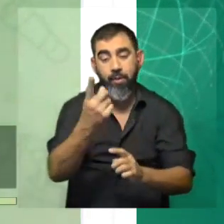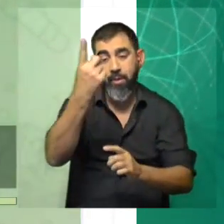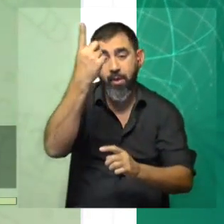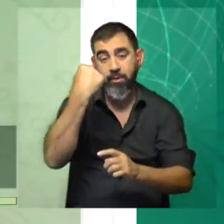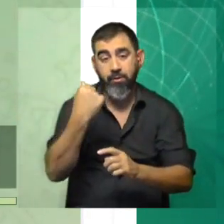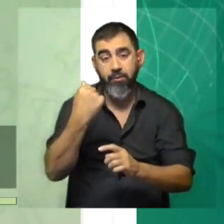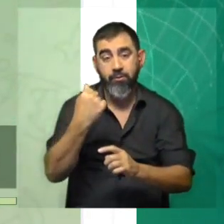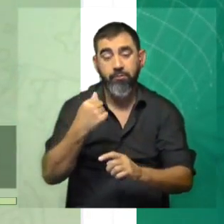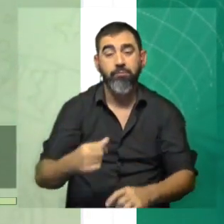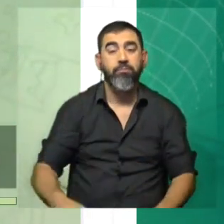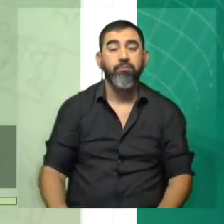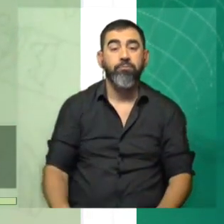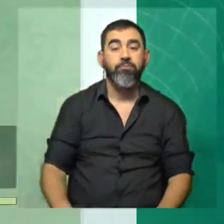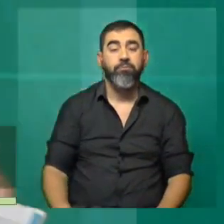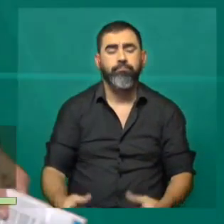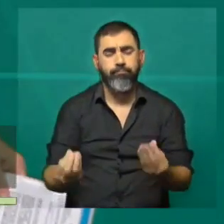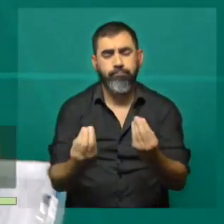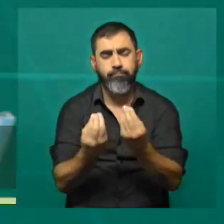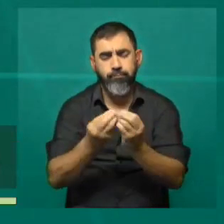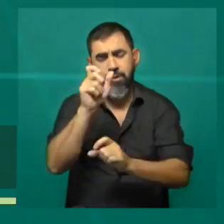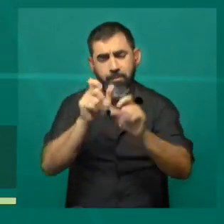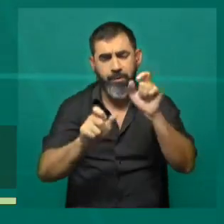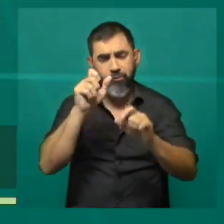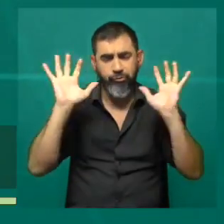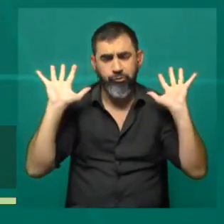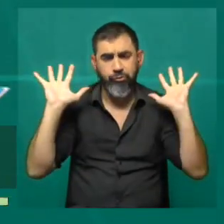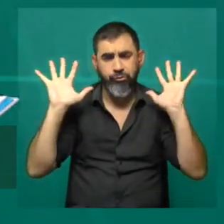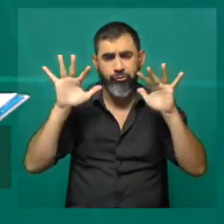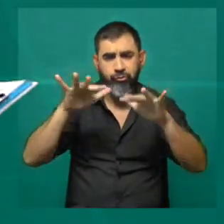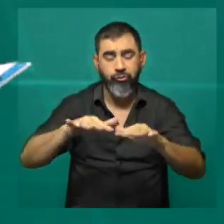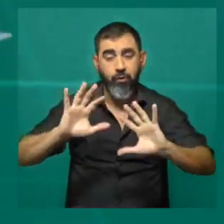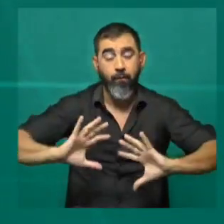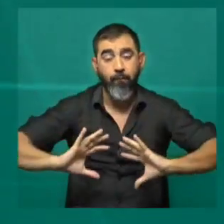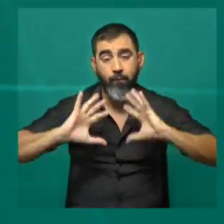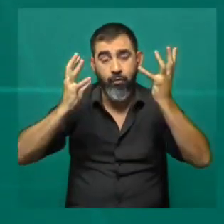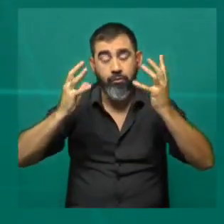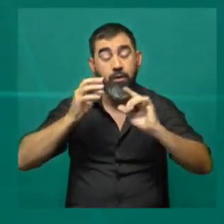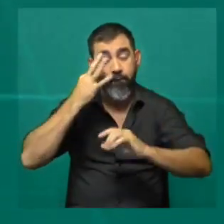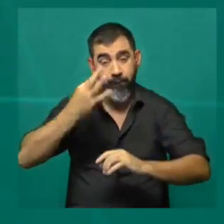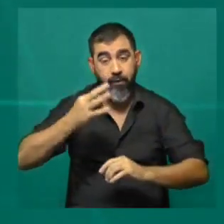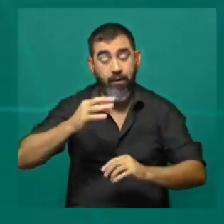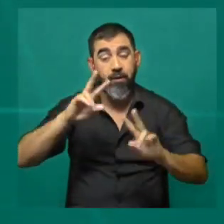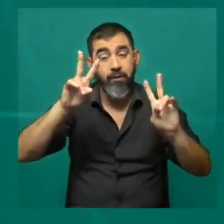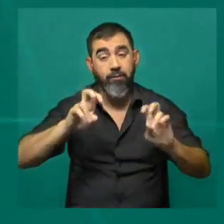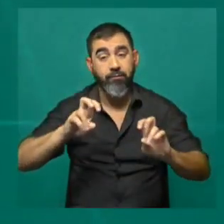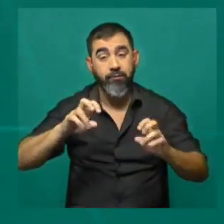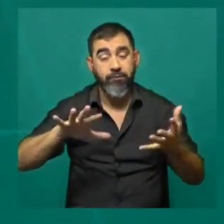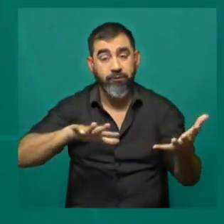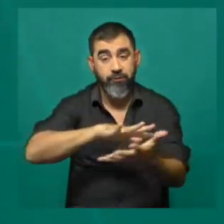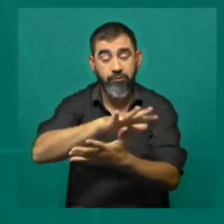realmente fue impresionante la cantidad de gente que había hechos de violencia que se dieron en el marco de esta